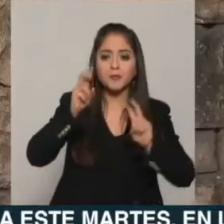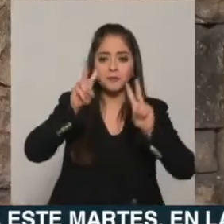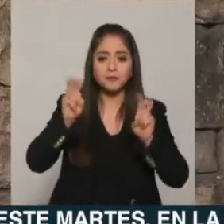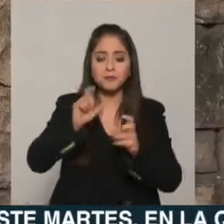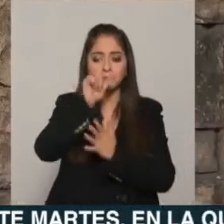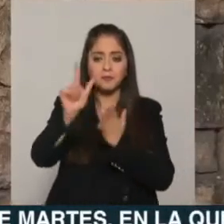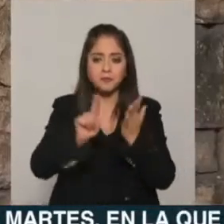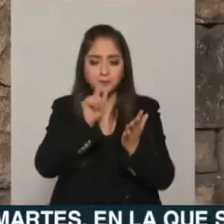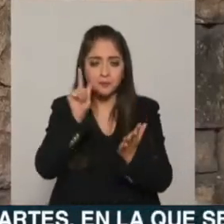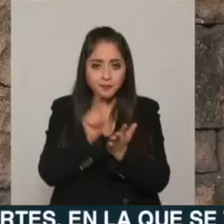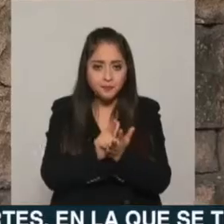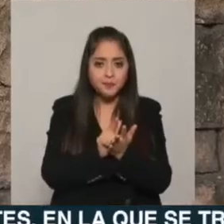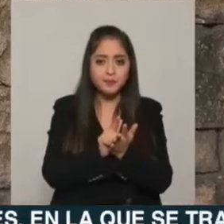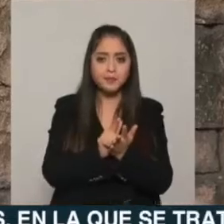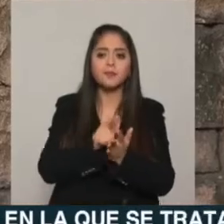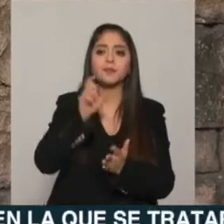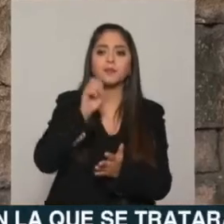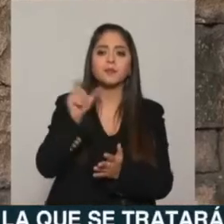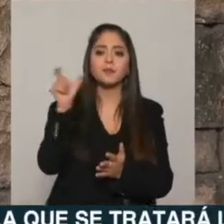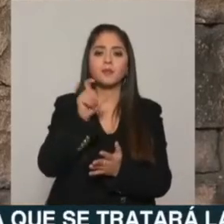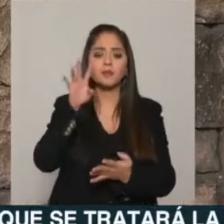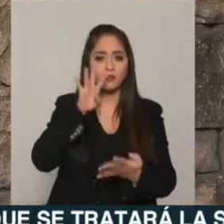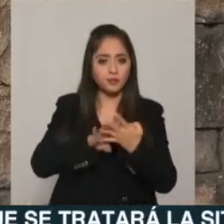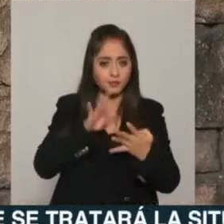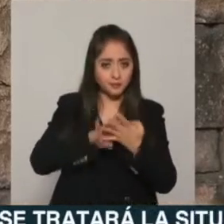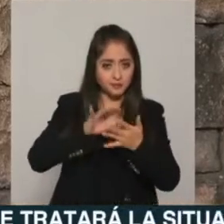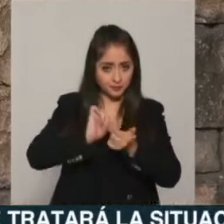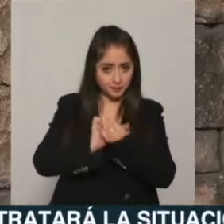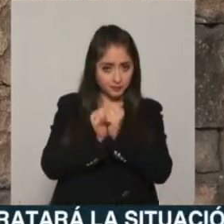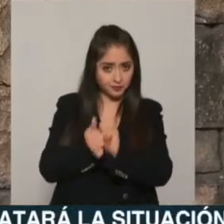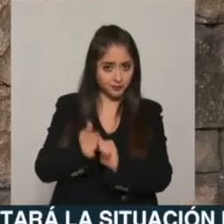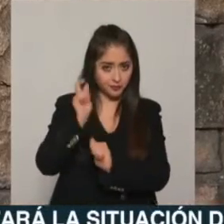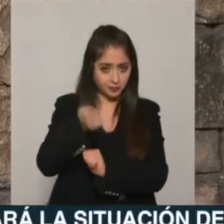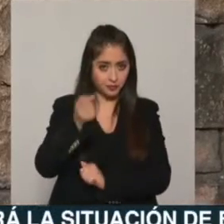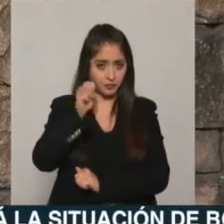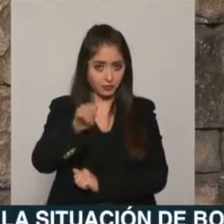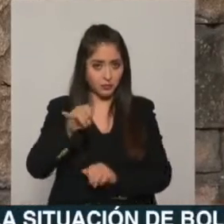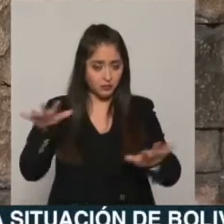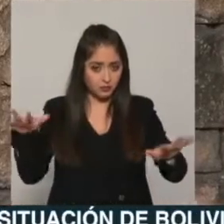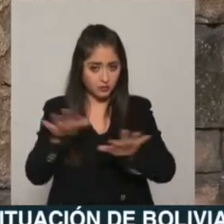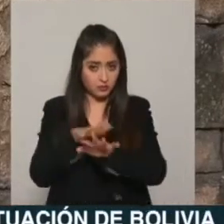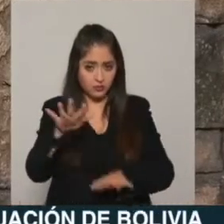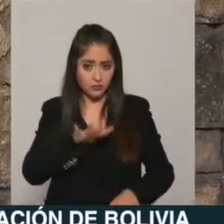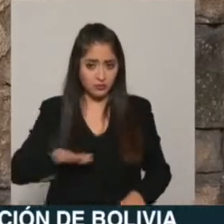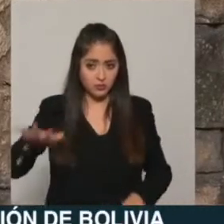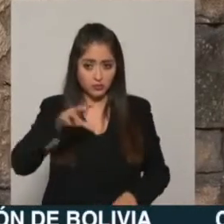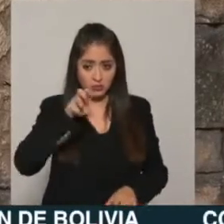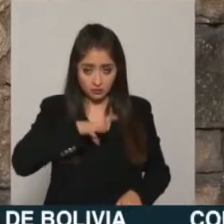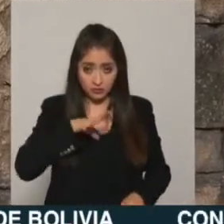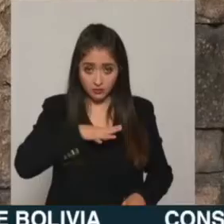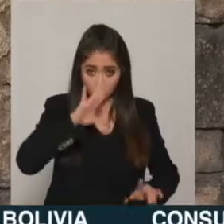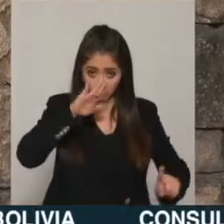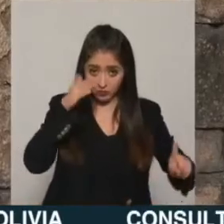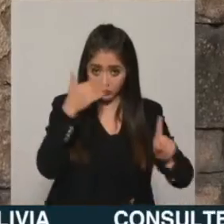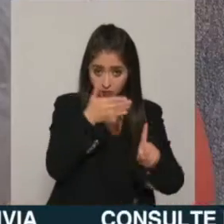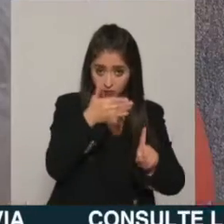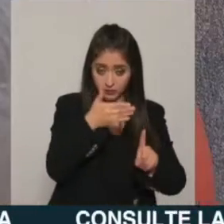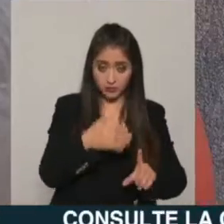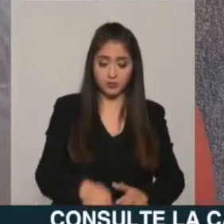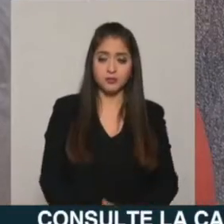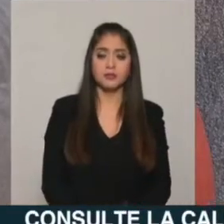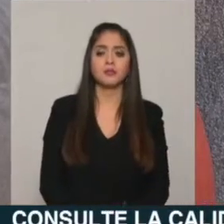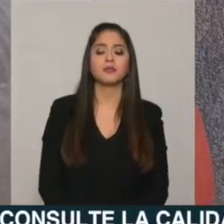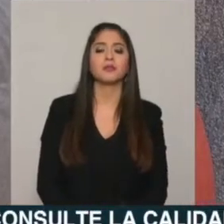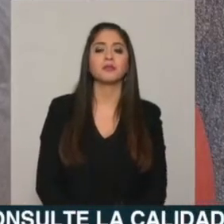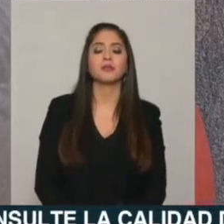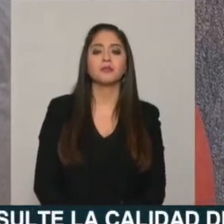pues de prisión, ¿realmente se vuelve un agente de cambio para la sociedad? ¿Se cumple con ese objetivo? Bueno, es precisamente lo